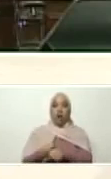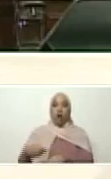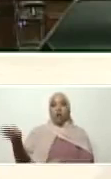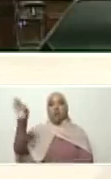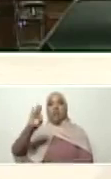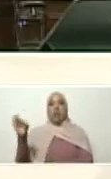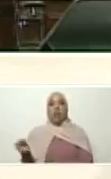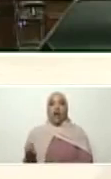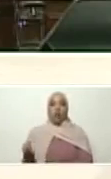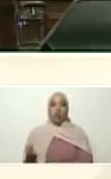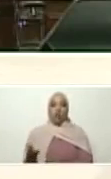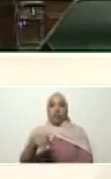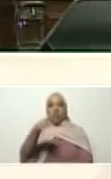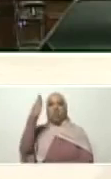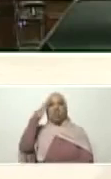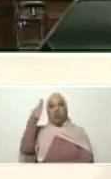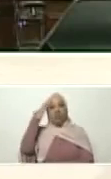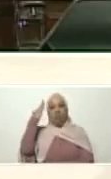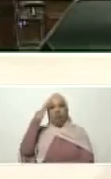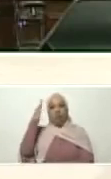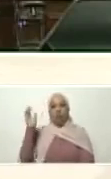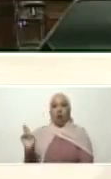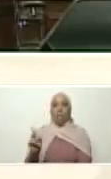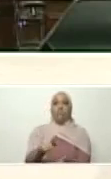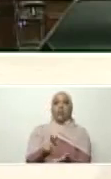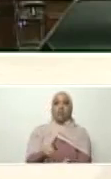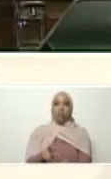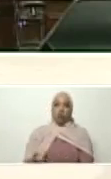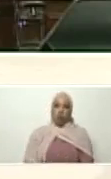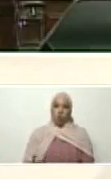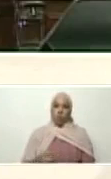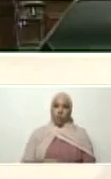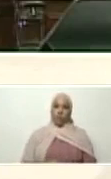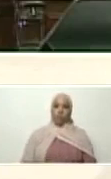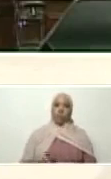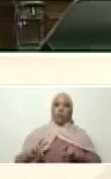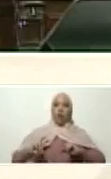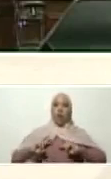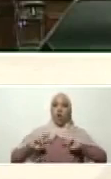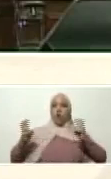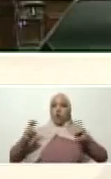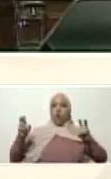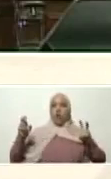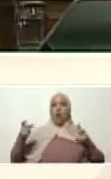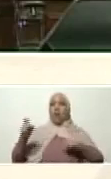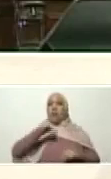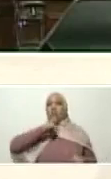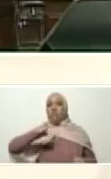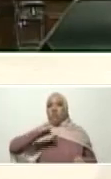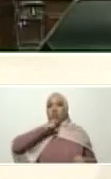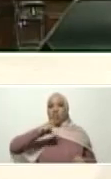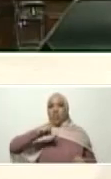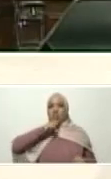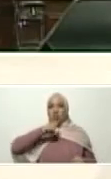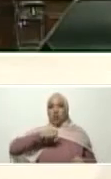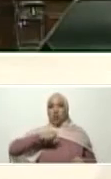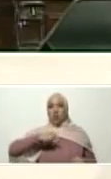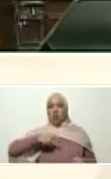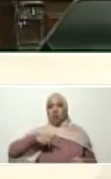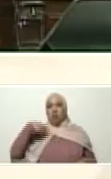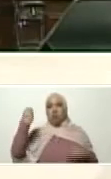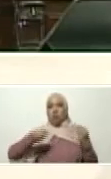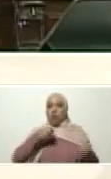Siempre sabemos que impulsar la participación es un tema de mucha dificultad. La